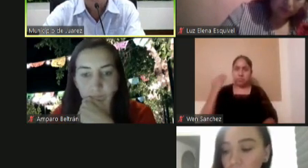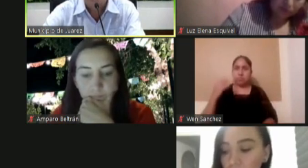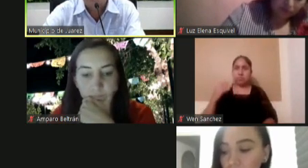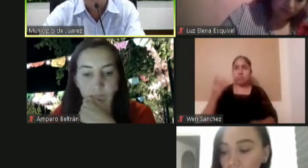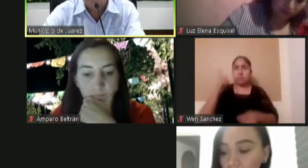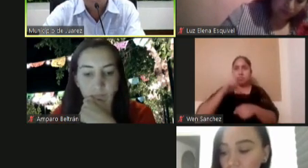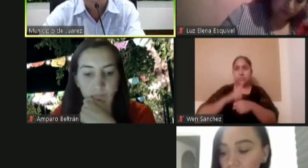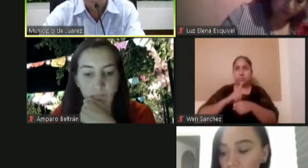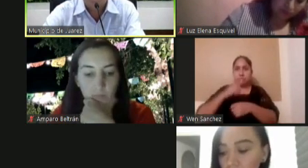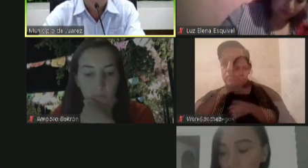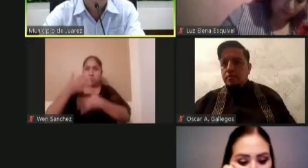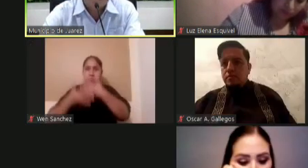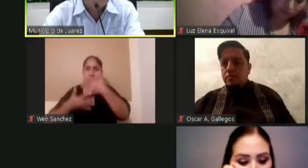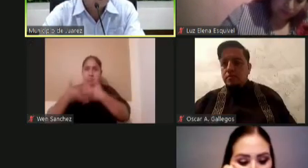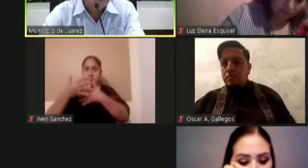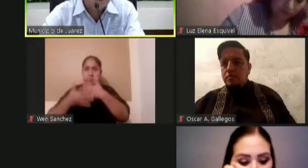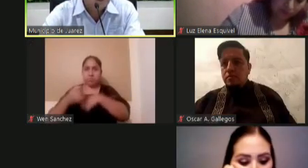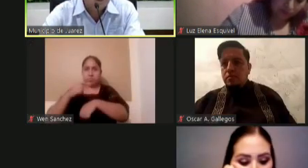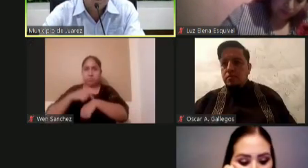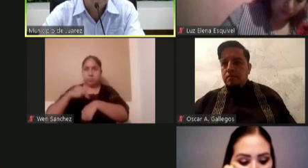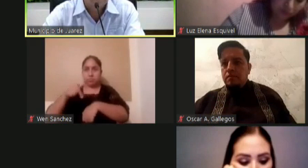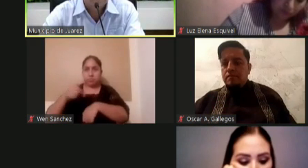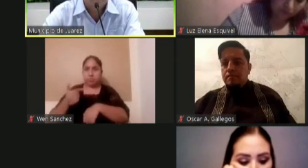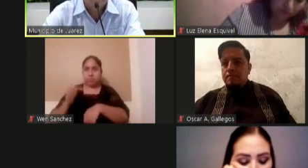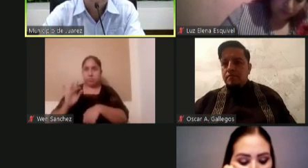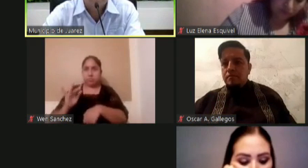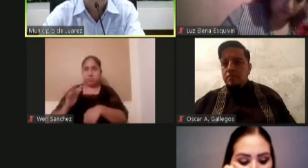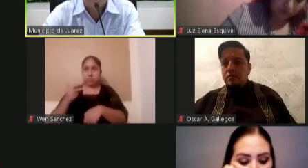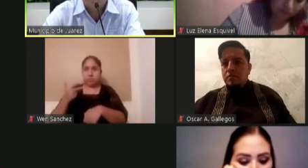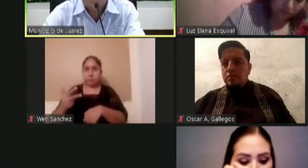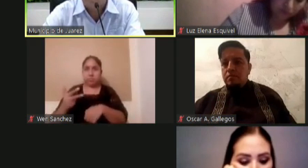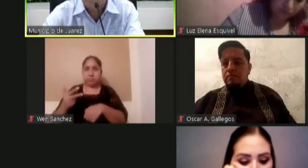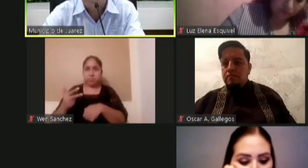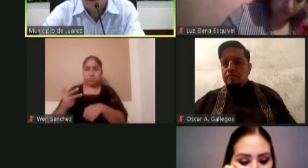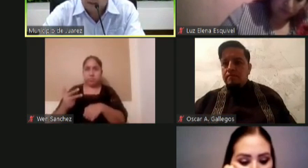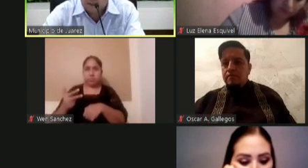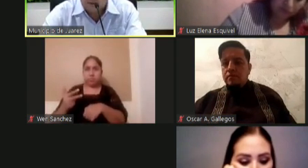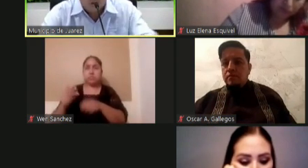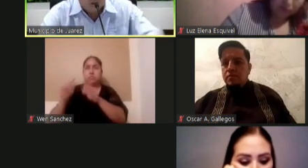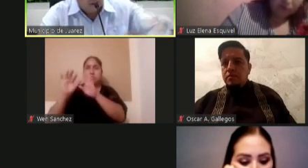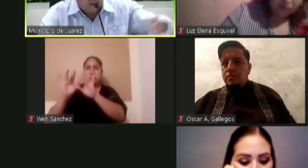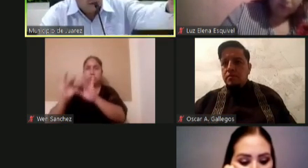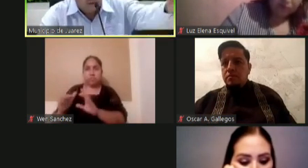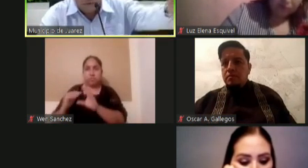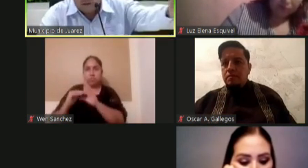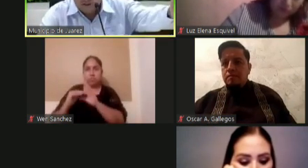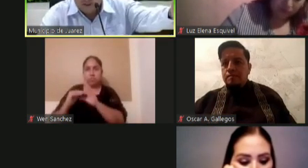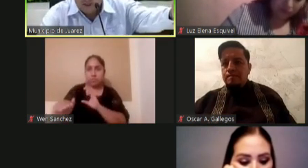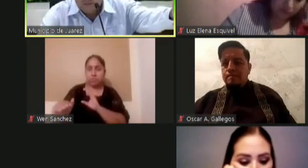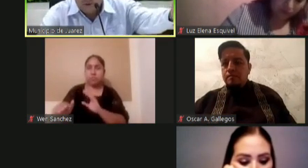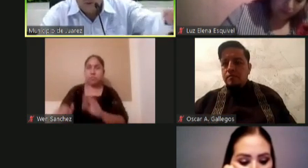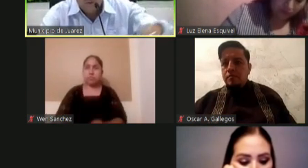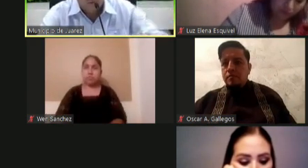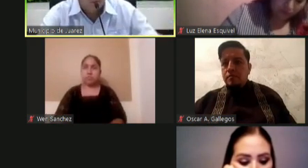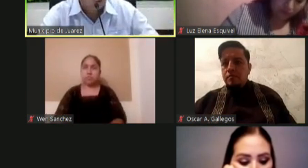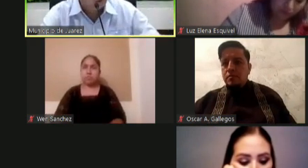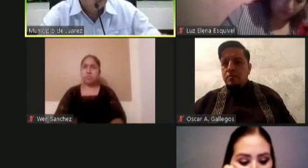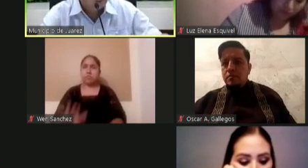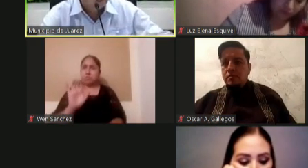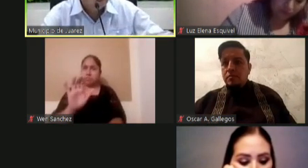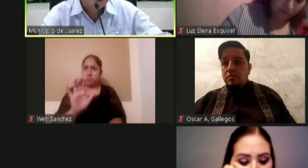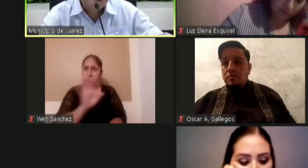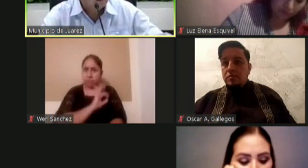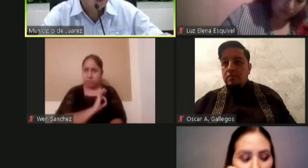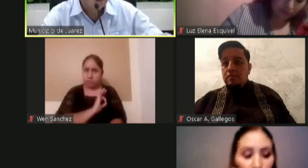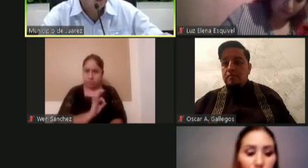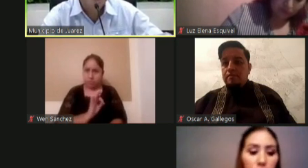12:58. Nos acompaña aquí en la sala de Cabildo. Ingeniero, si gusta pasar usted al podio, por favor.